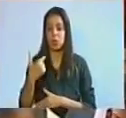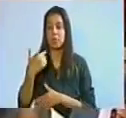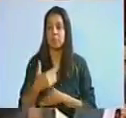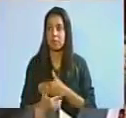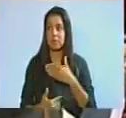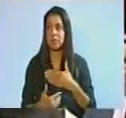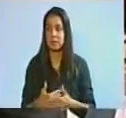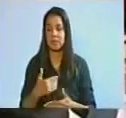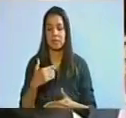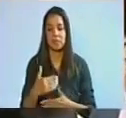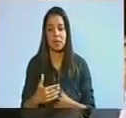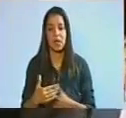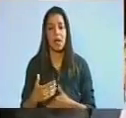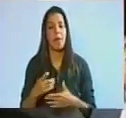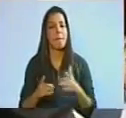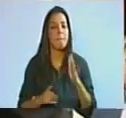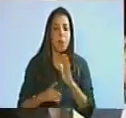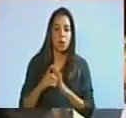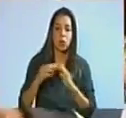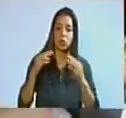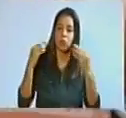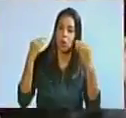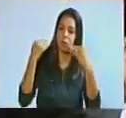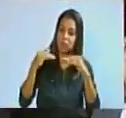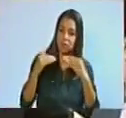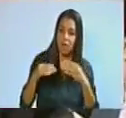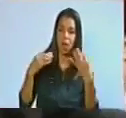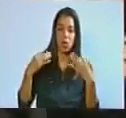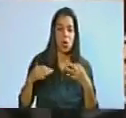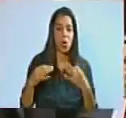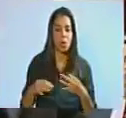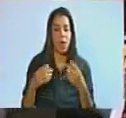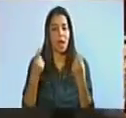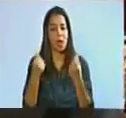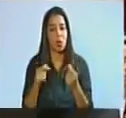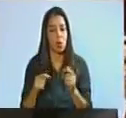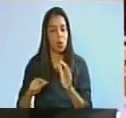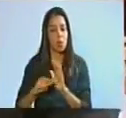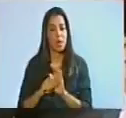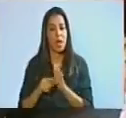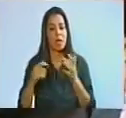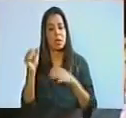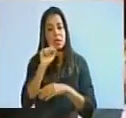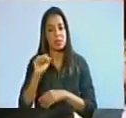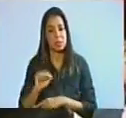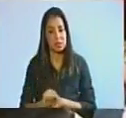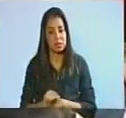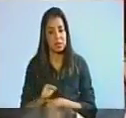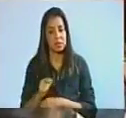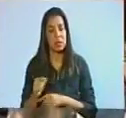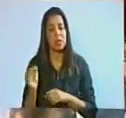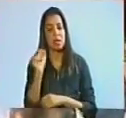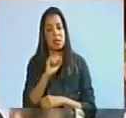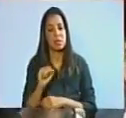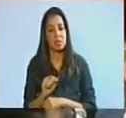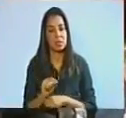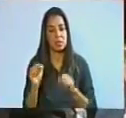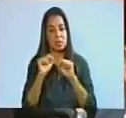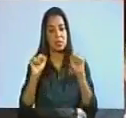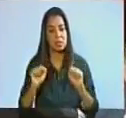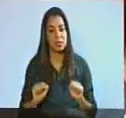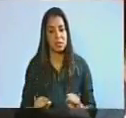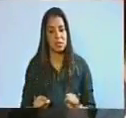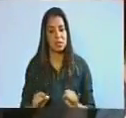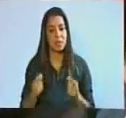este proceso de normalización de la vida económica y del sistema de establecimiento y fijación